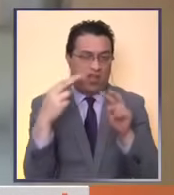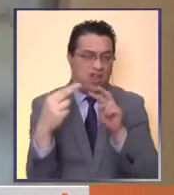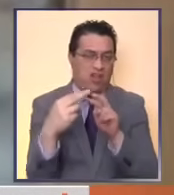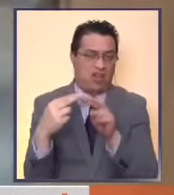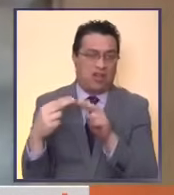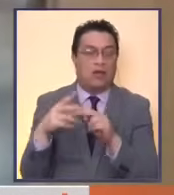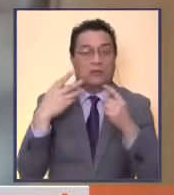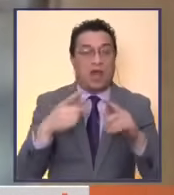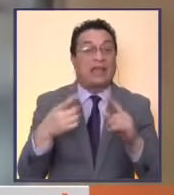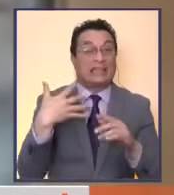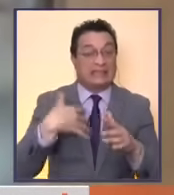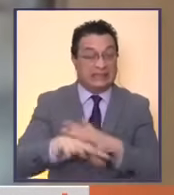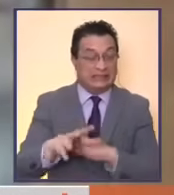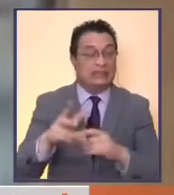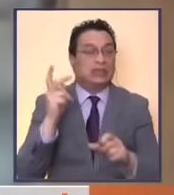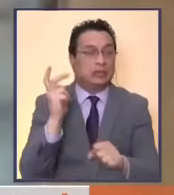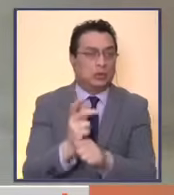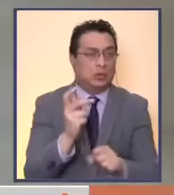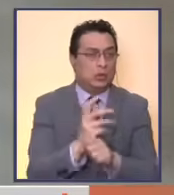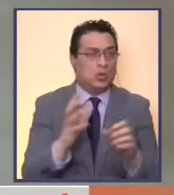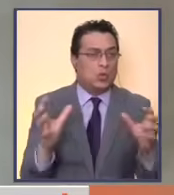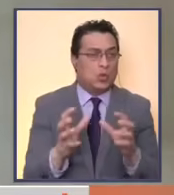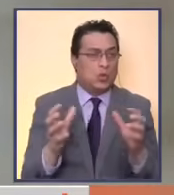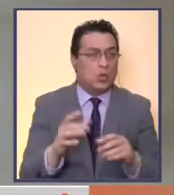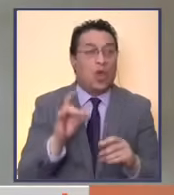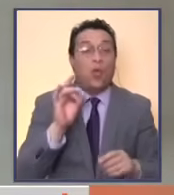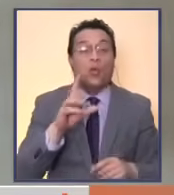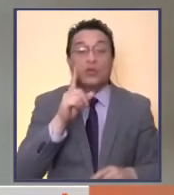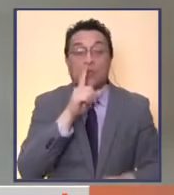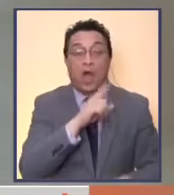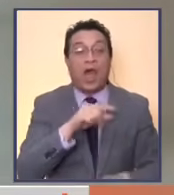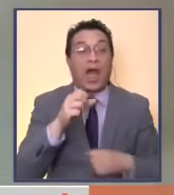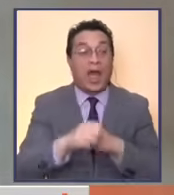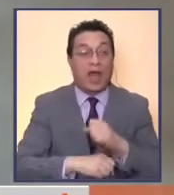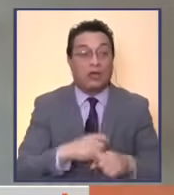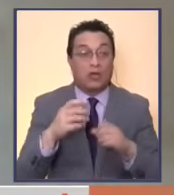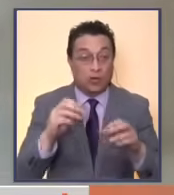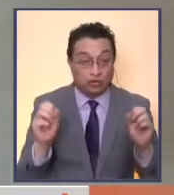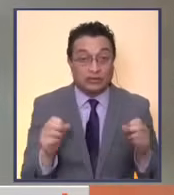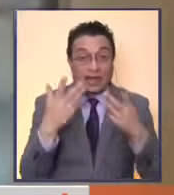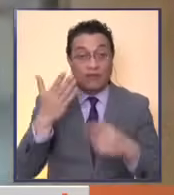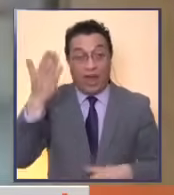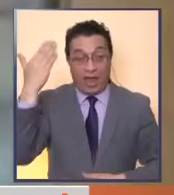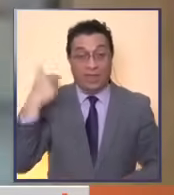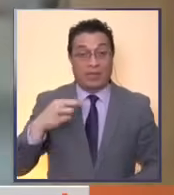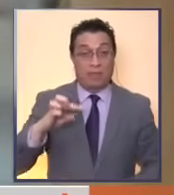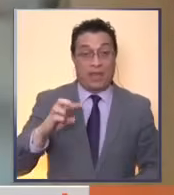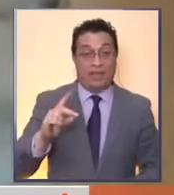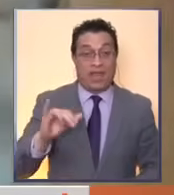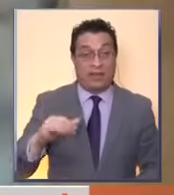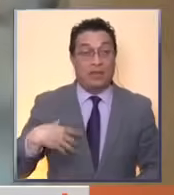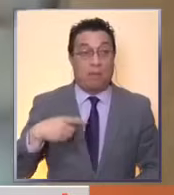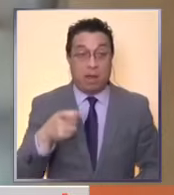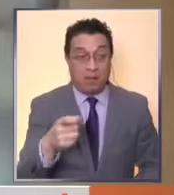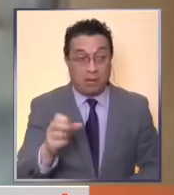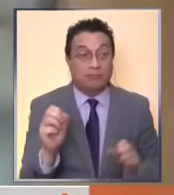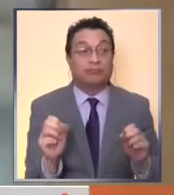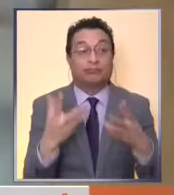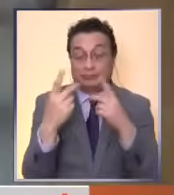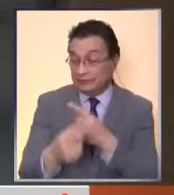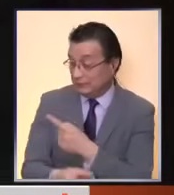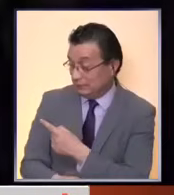participado de 15 violentos asaltos solo en el último año. Zafó incluso de los balazos de un detective que frustró uno de